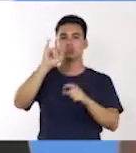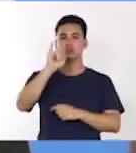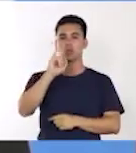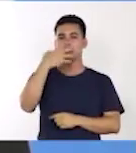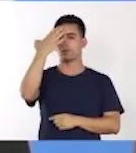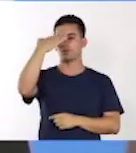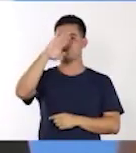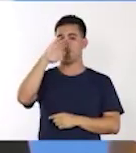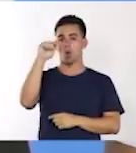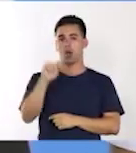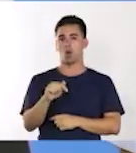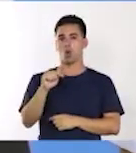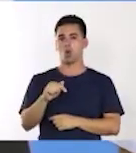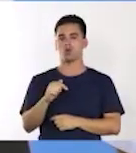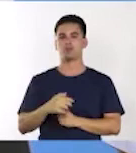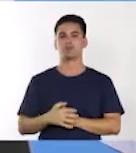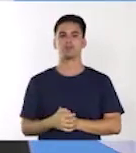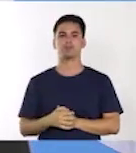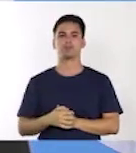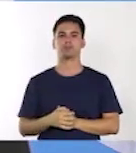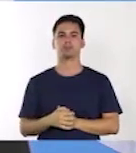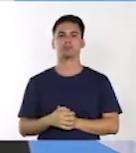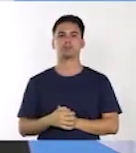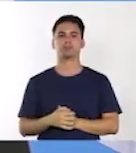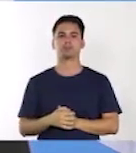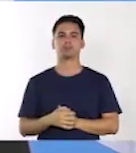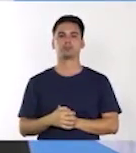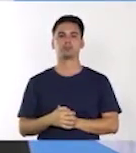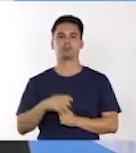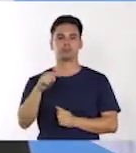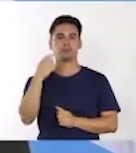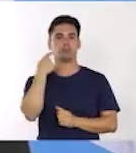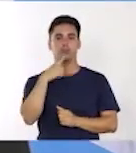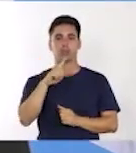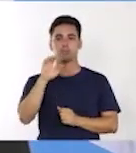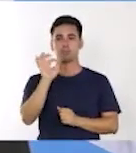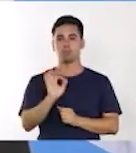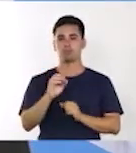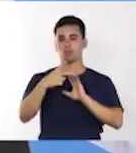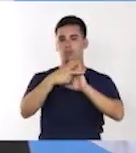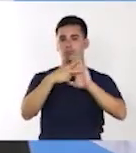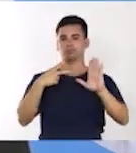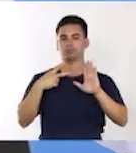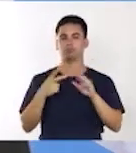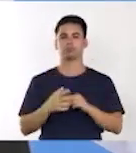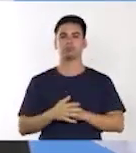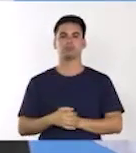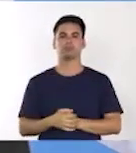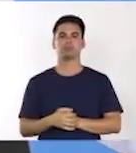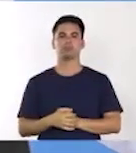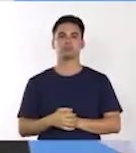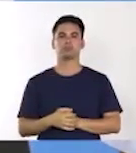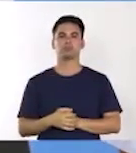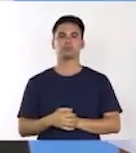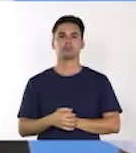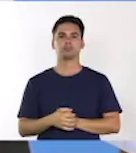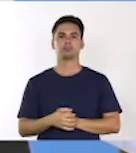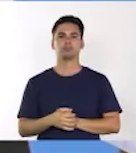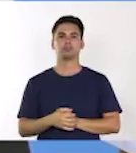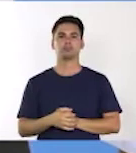La unidad 6 tiene que ver con Cuba en el mundo actual.